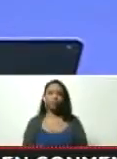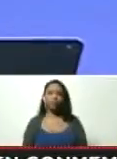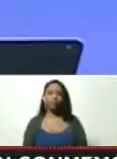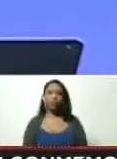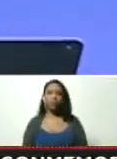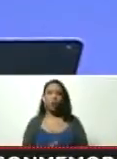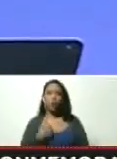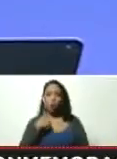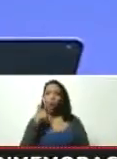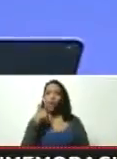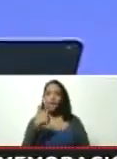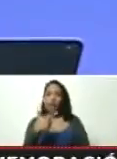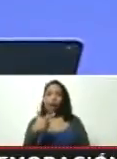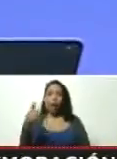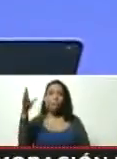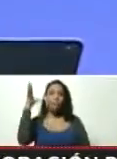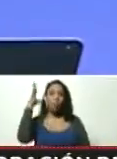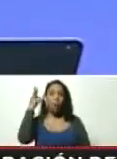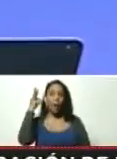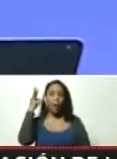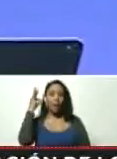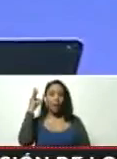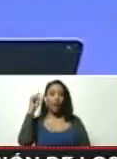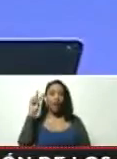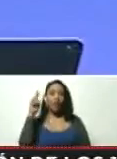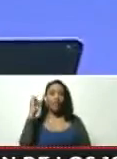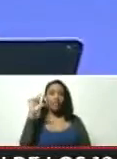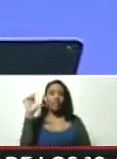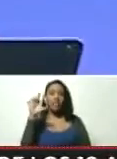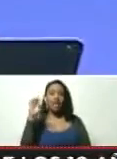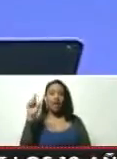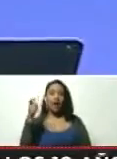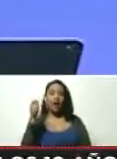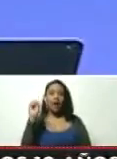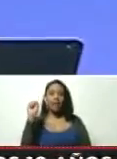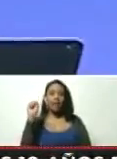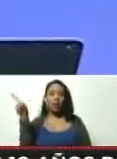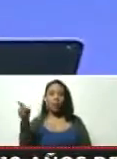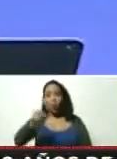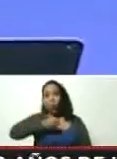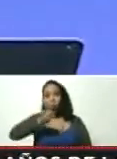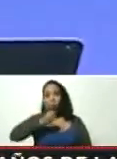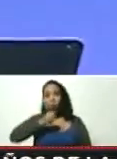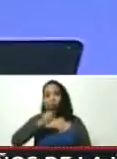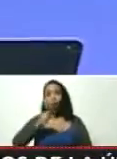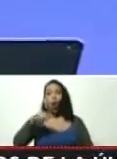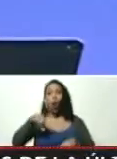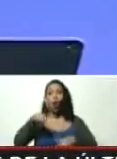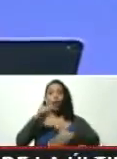Se lo dije a Patricia Villegas en una entrevista que va a transmitir Telesur hoy,